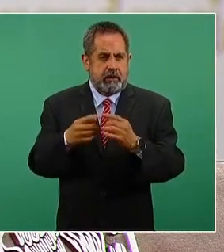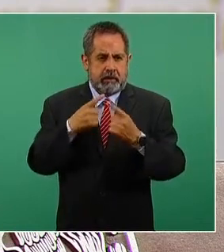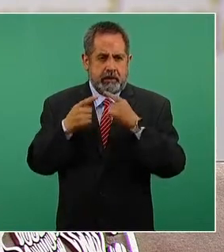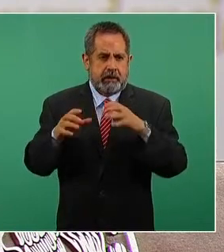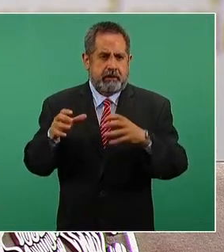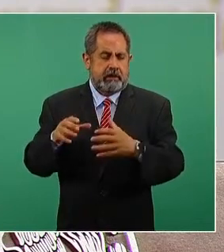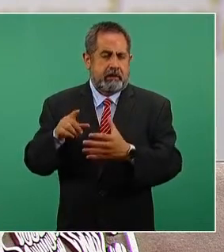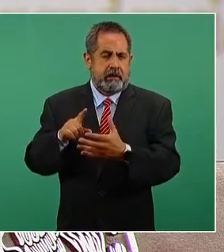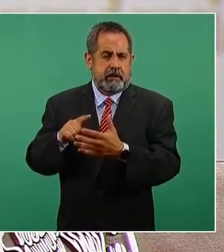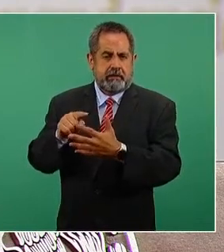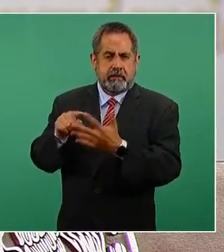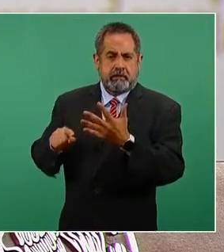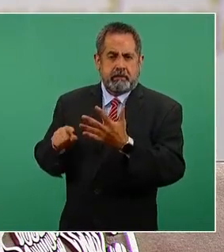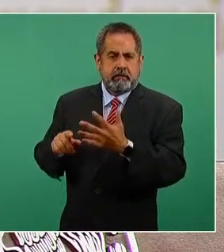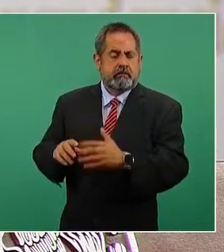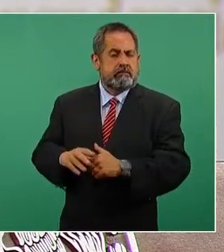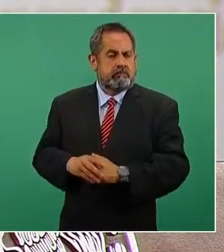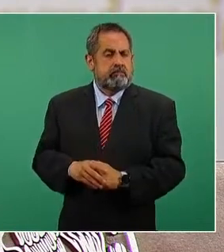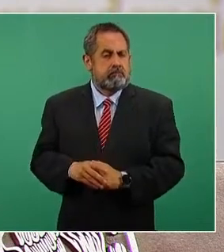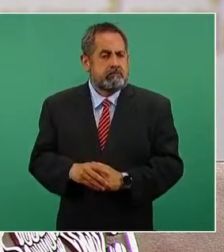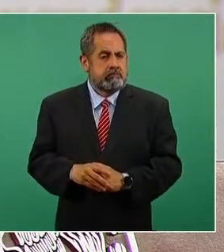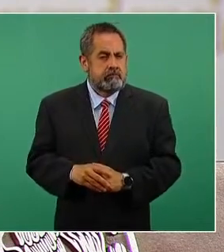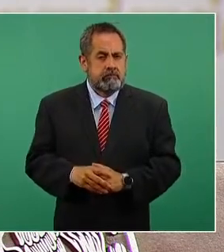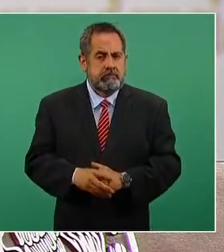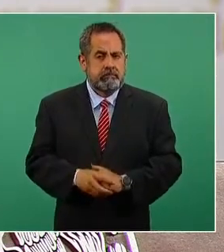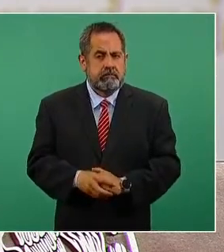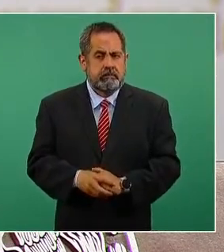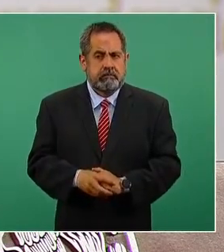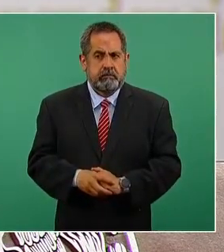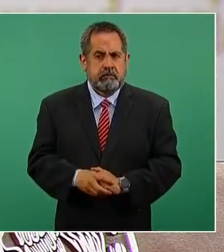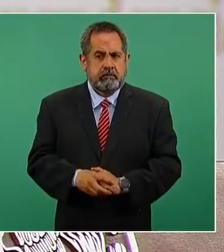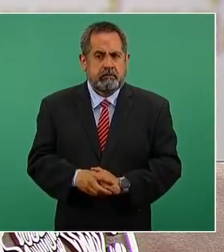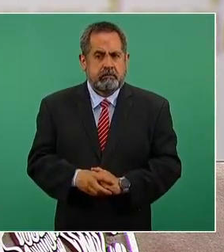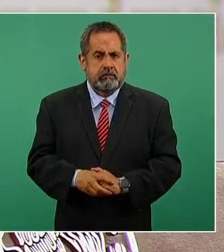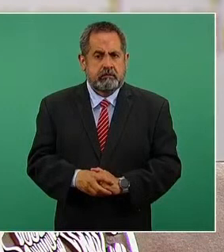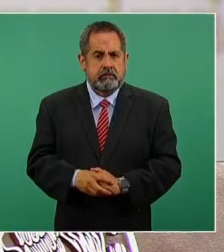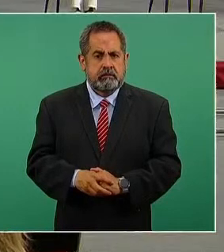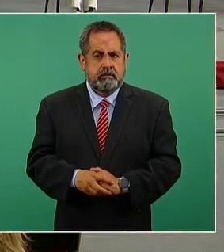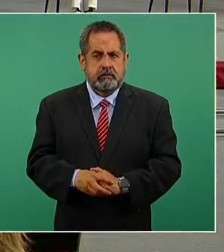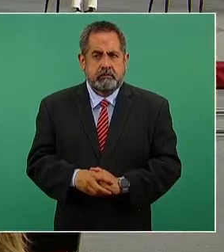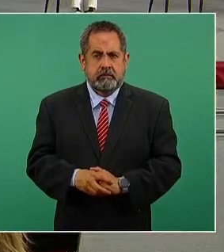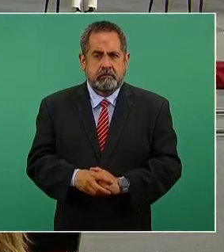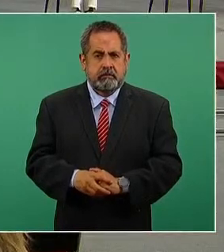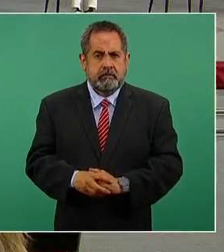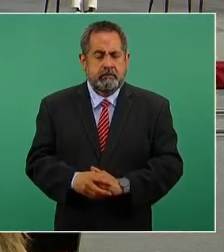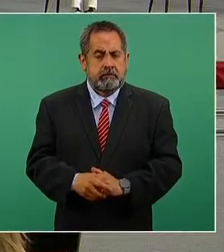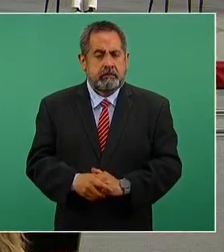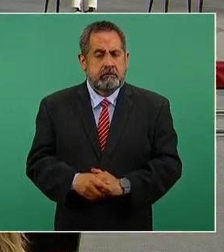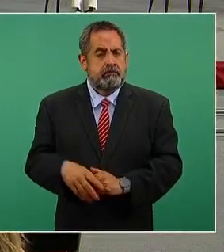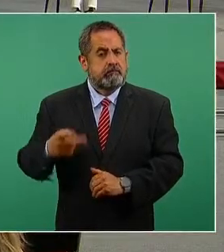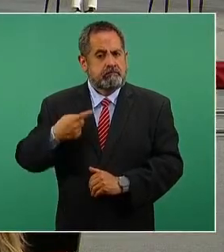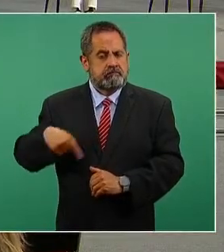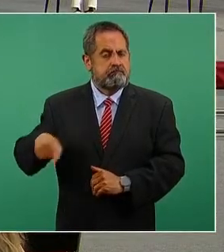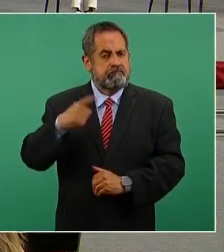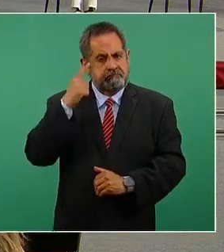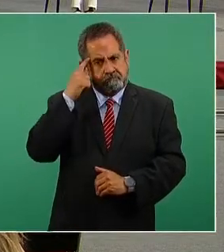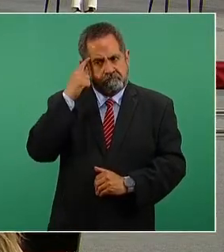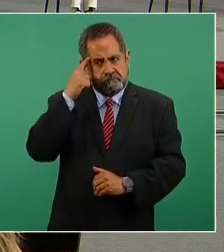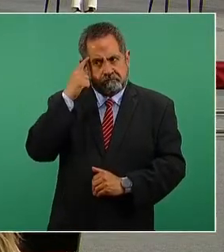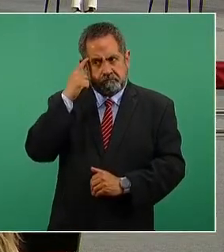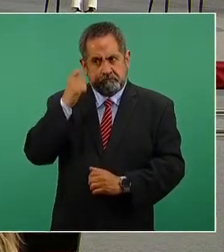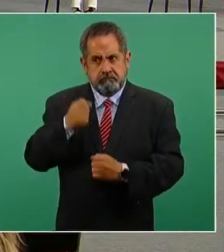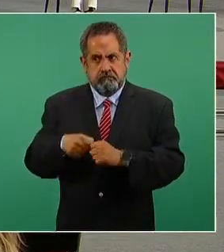el trabajo que surja de este mismo, que se está llamando y está haciendo un llamado a los Estados miembros,